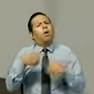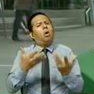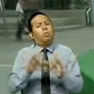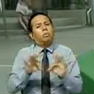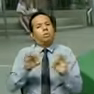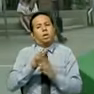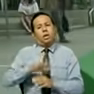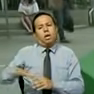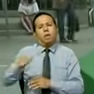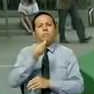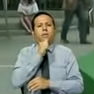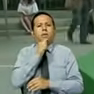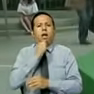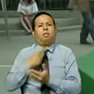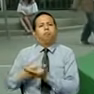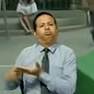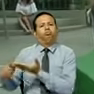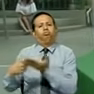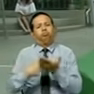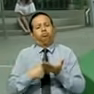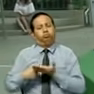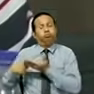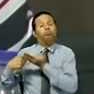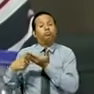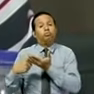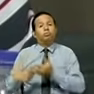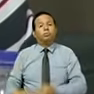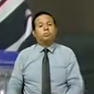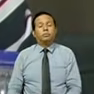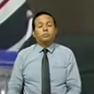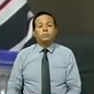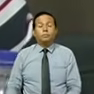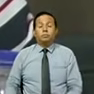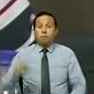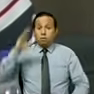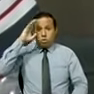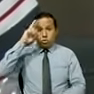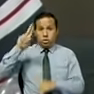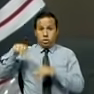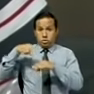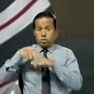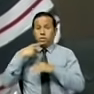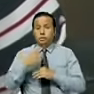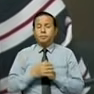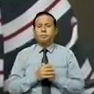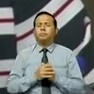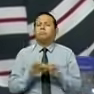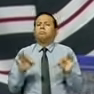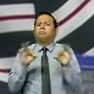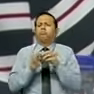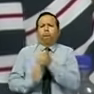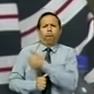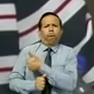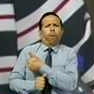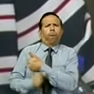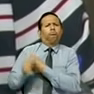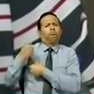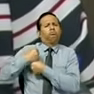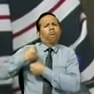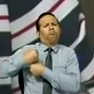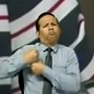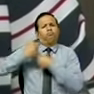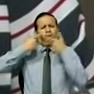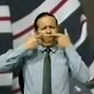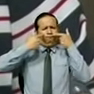cerrada y con altas esferas del gobierno, se informó. La Policía Nacional que hacen un excelente trabajo, porque muchas